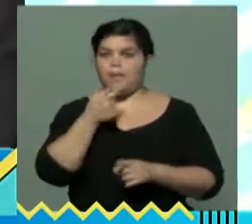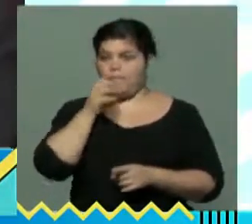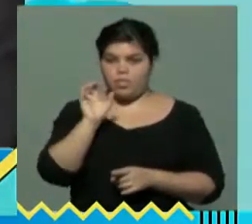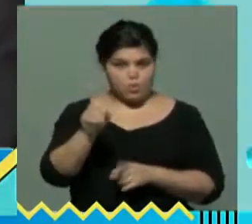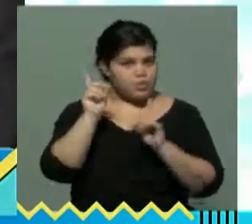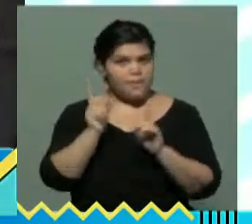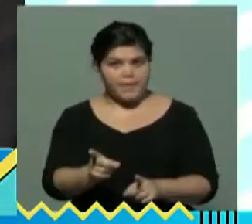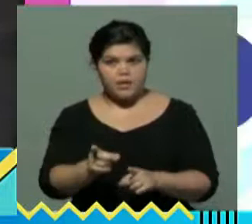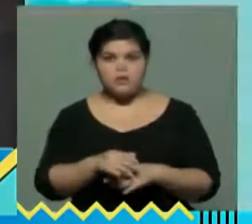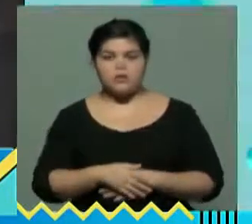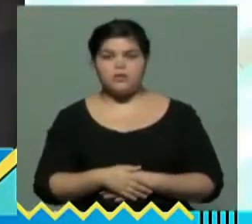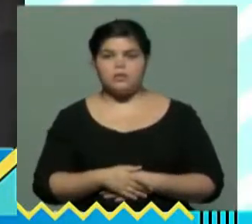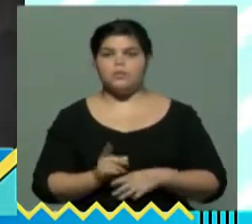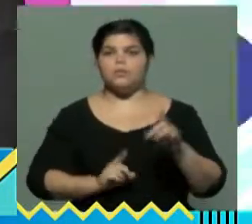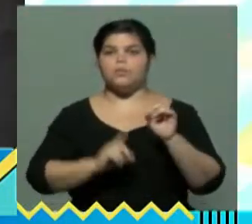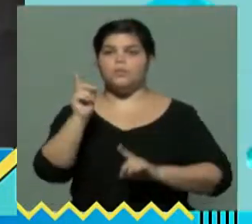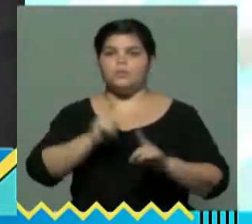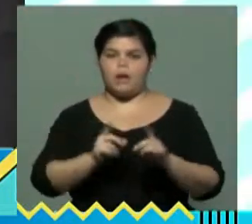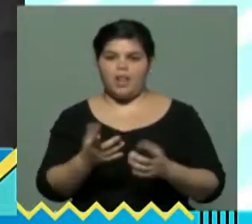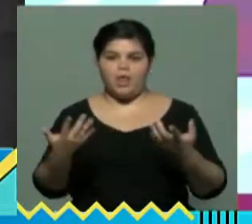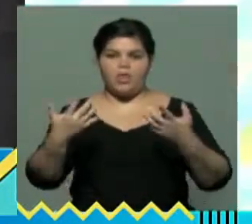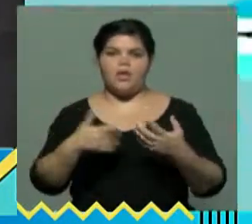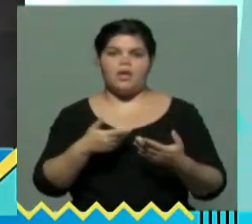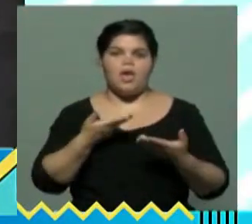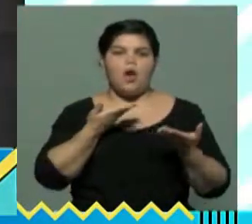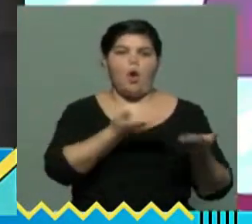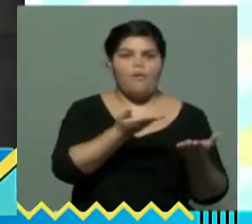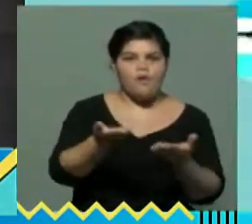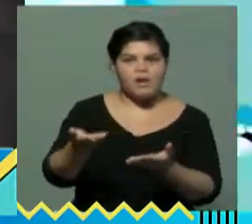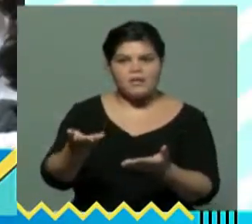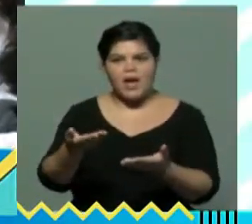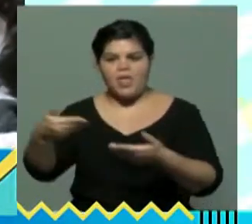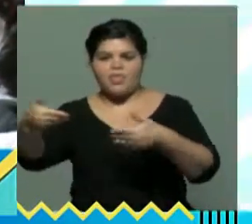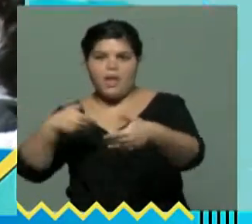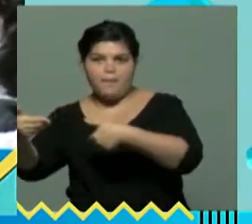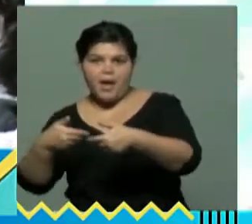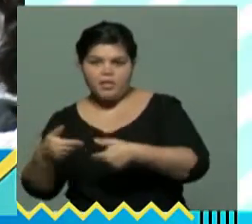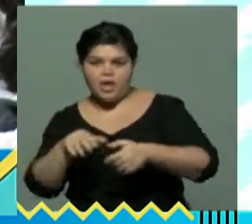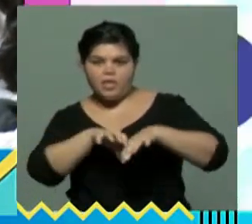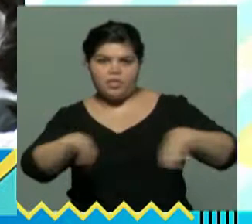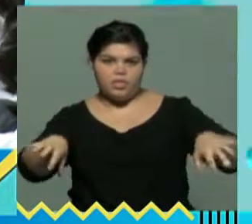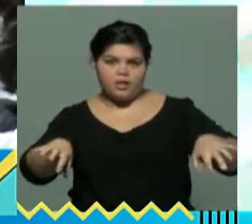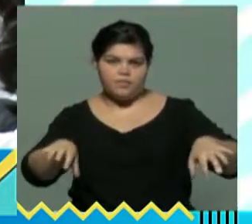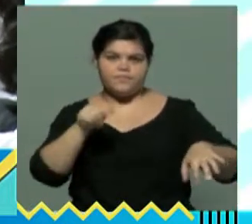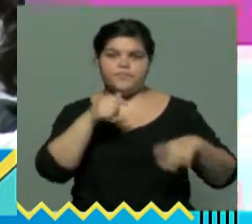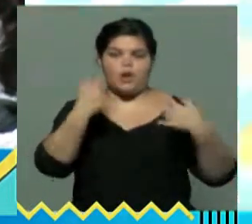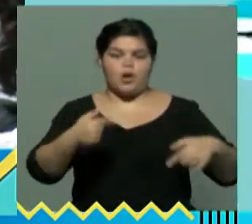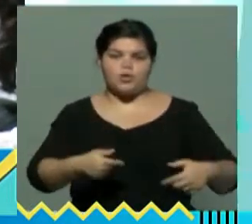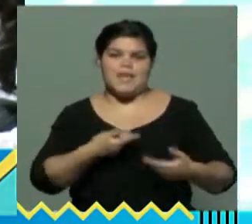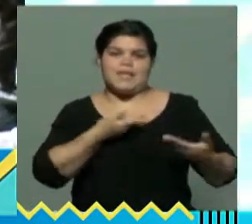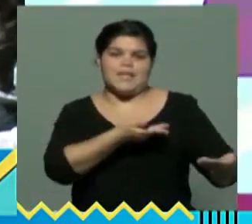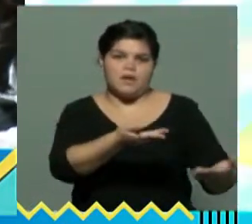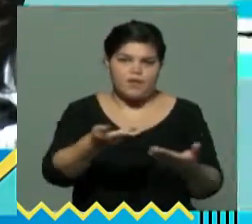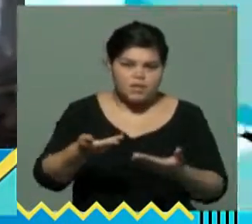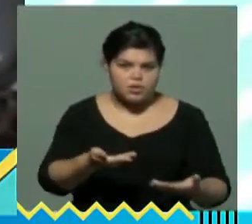Mendoza, que es el desacople que hay entre la oferta y la demanda del trabajo. O sea, lo que se requiere desde el sector productivo, de servicio, y